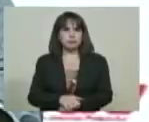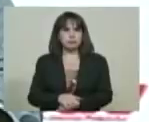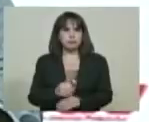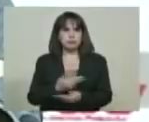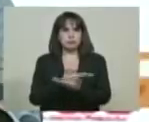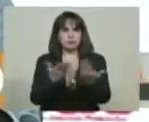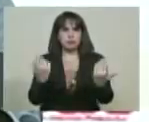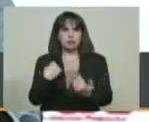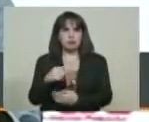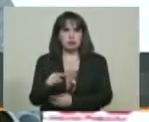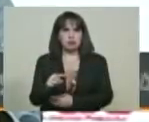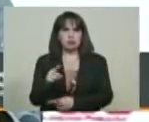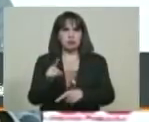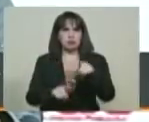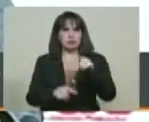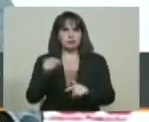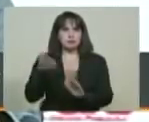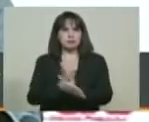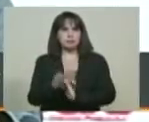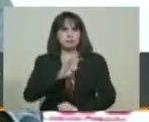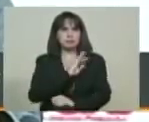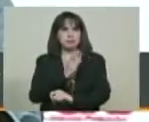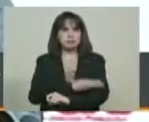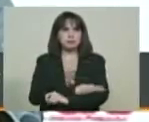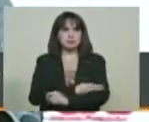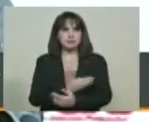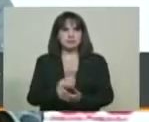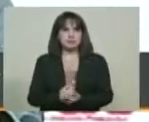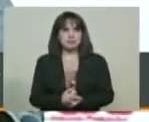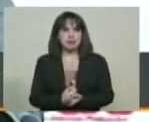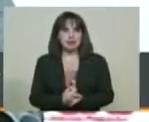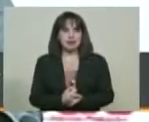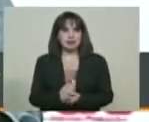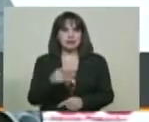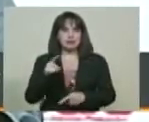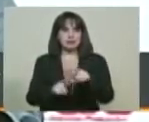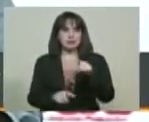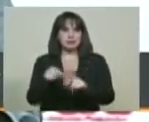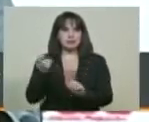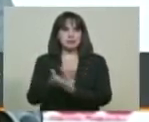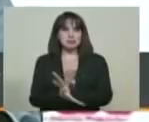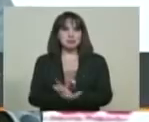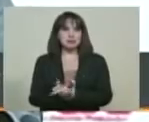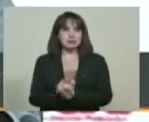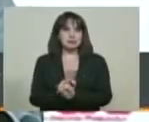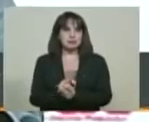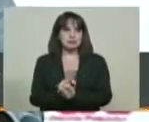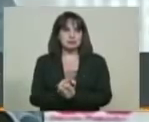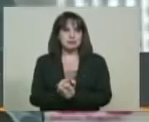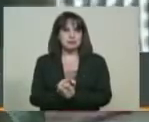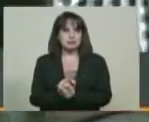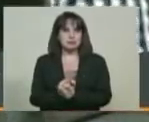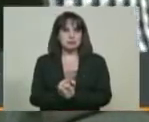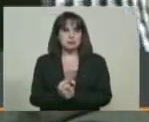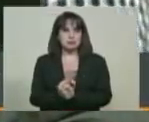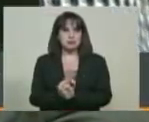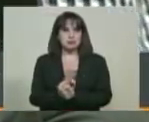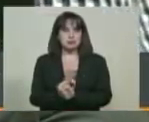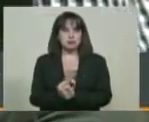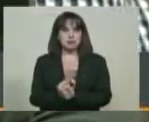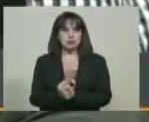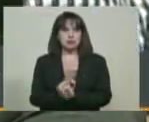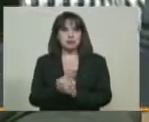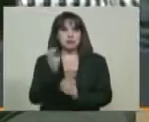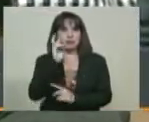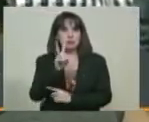oportunidad y tienen el poder, porque ustedes tienen el poder. Y además pueden soñar con